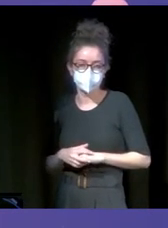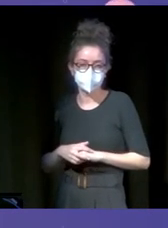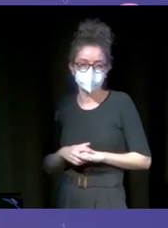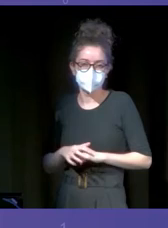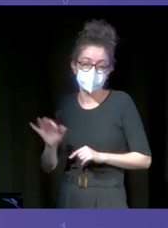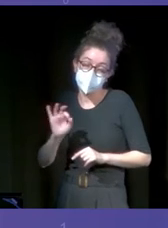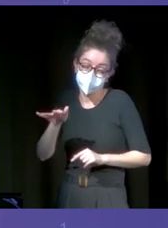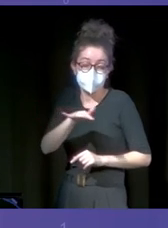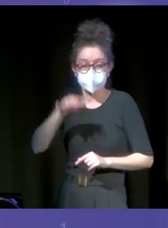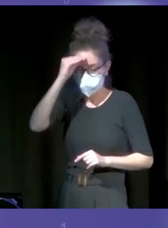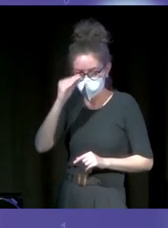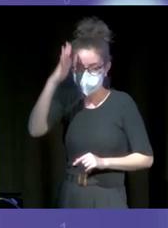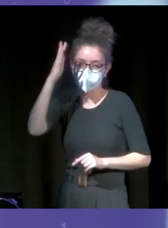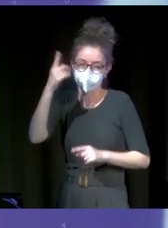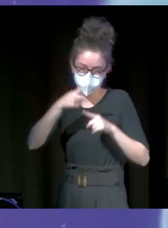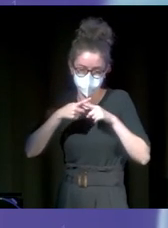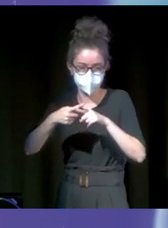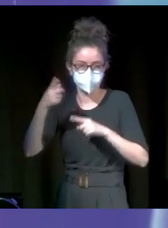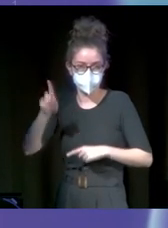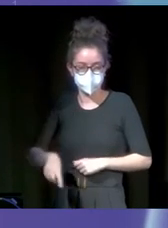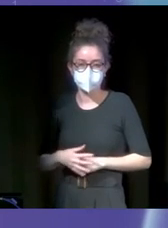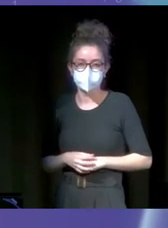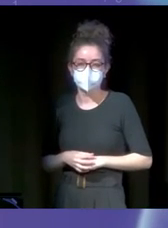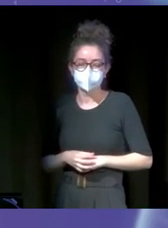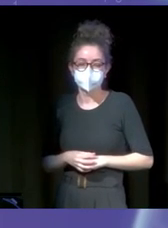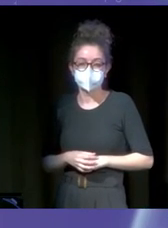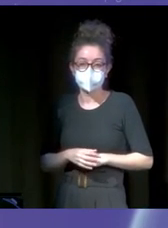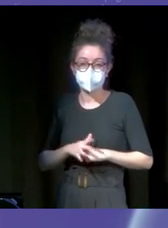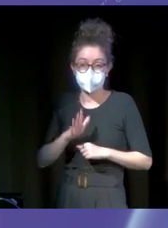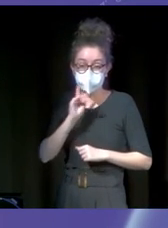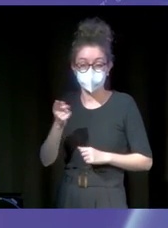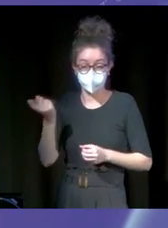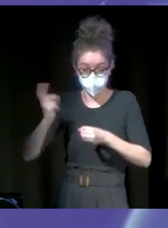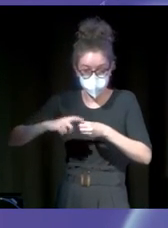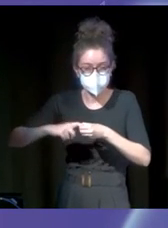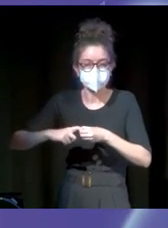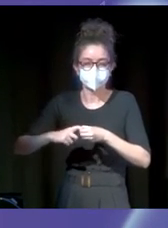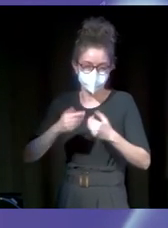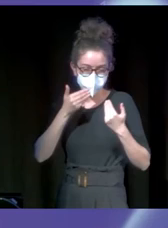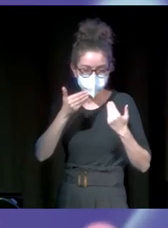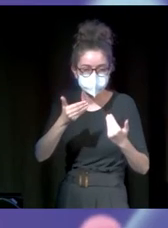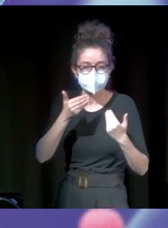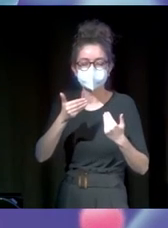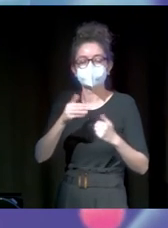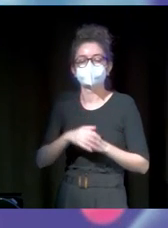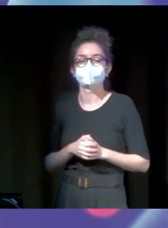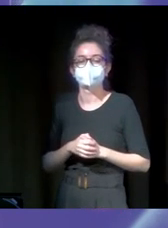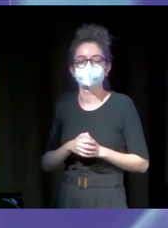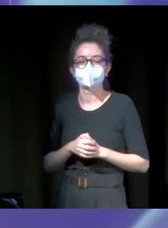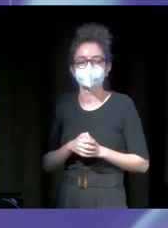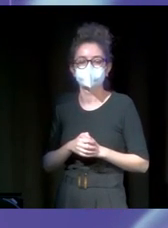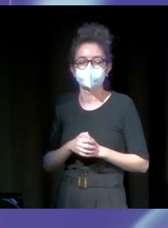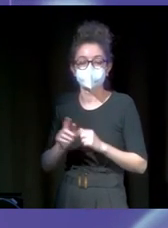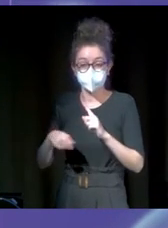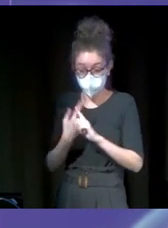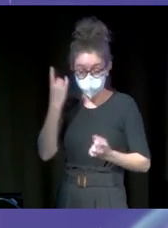virtual por eso les animo les agradezco su participación y les animo a que aprovechen esta y